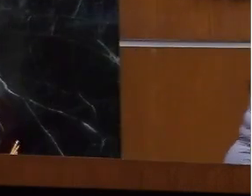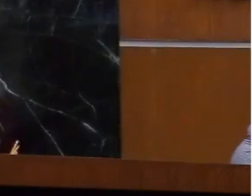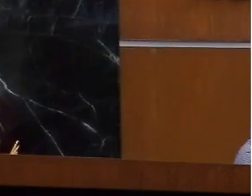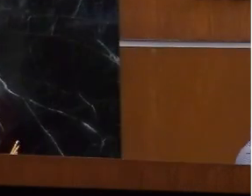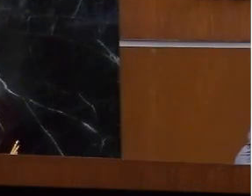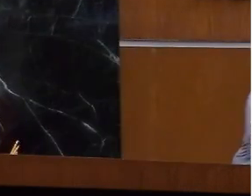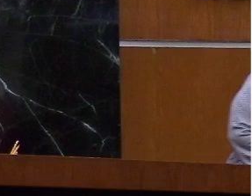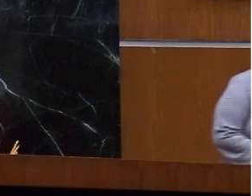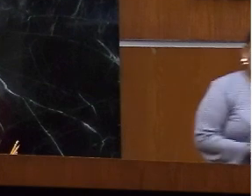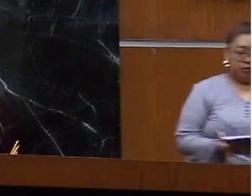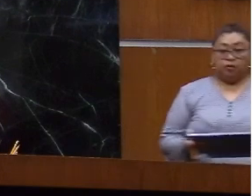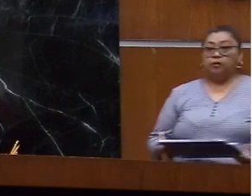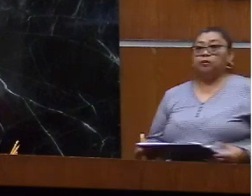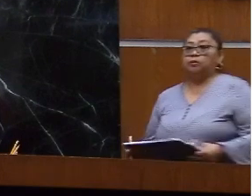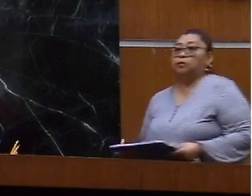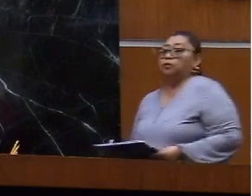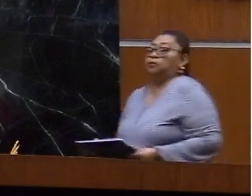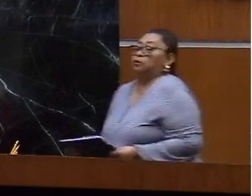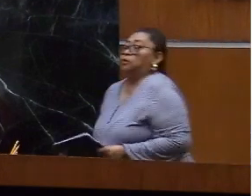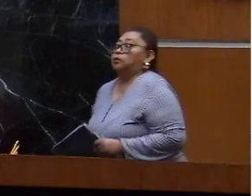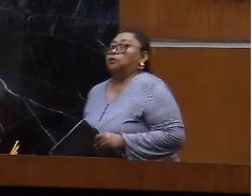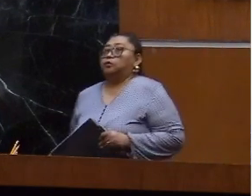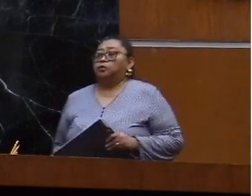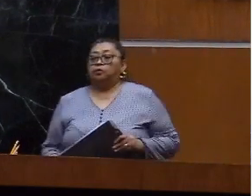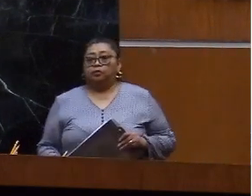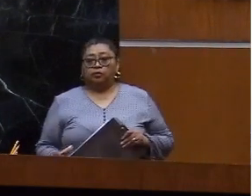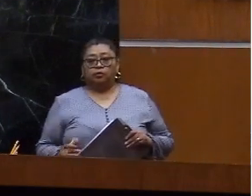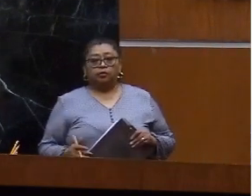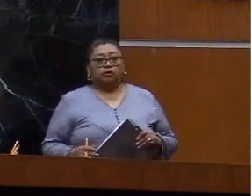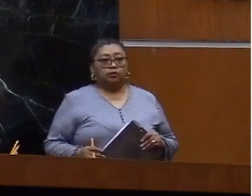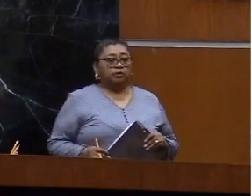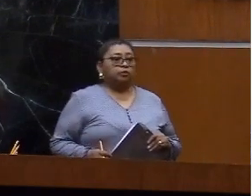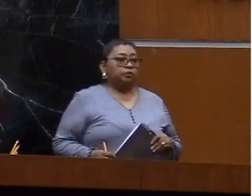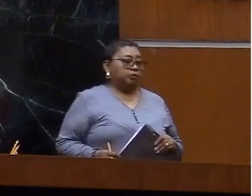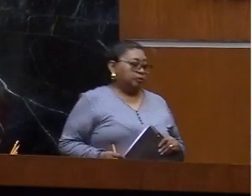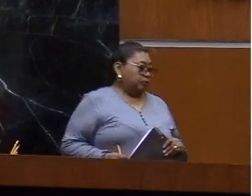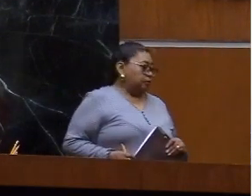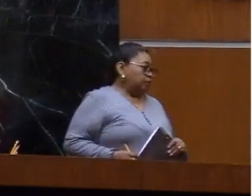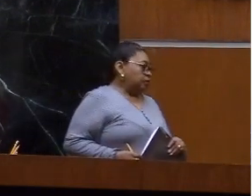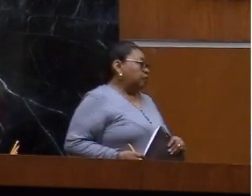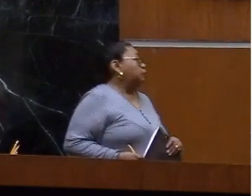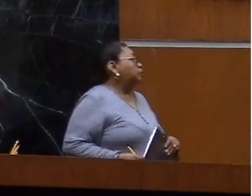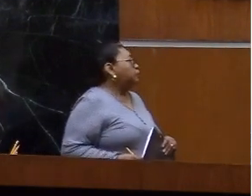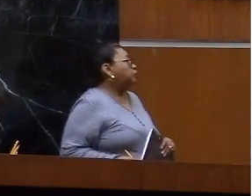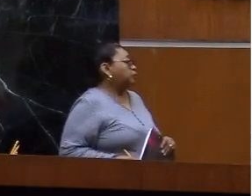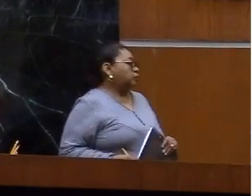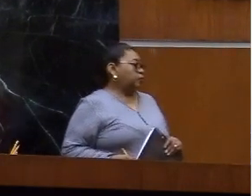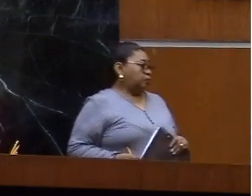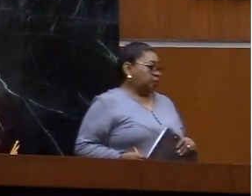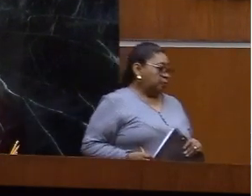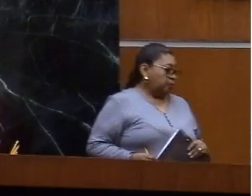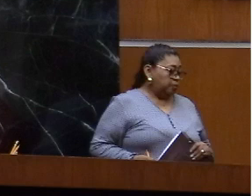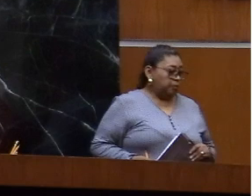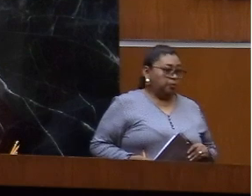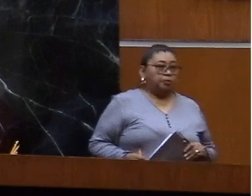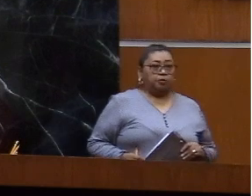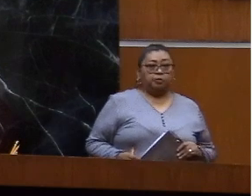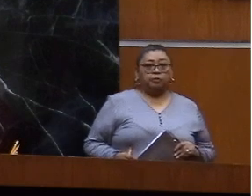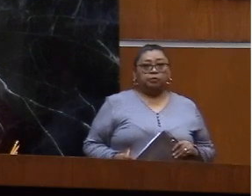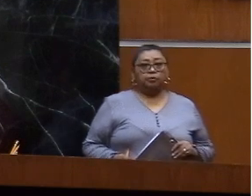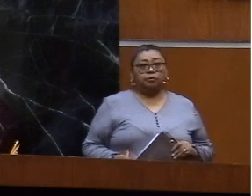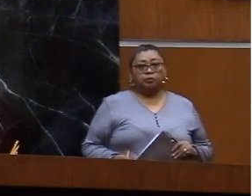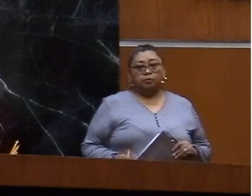la diputada del pan la dmc y a todos los que nos han dado esa muestra de